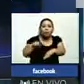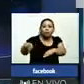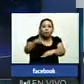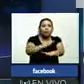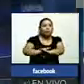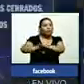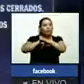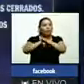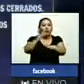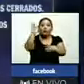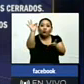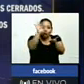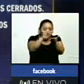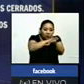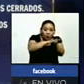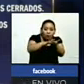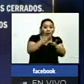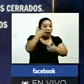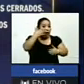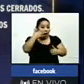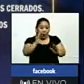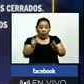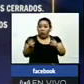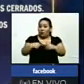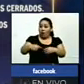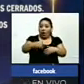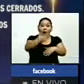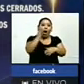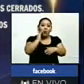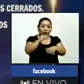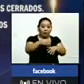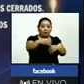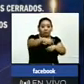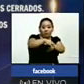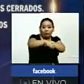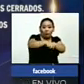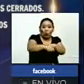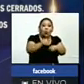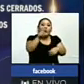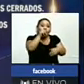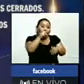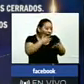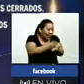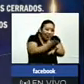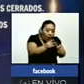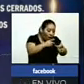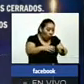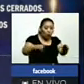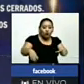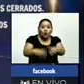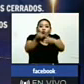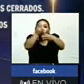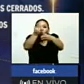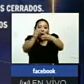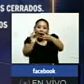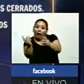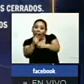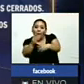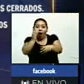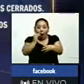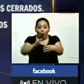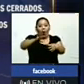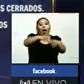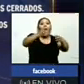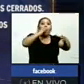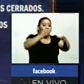prevenir los criaderos de zancudo. Por ejemplo, cambiar frecuentemente el agua de los bebederos de animales y de los floreros. Tapar los